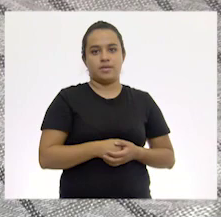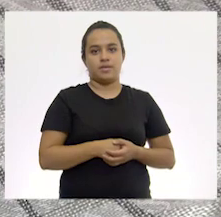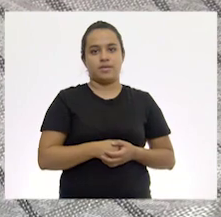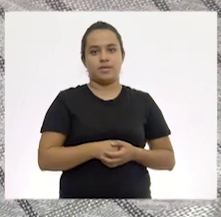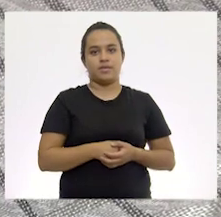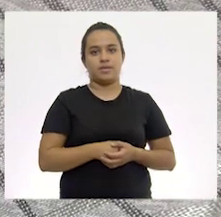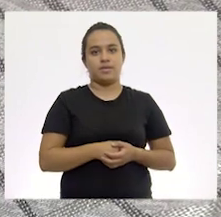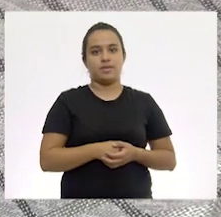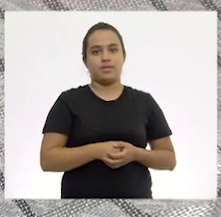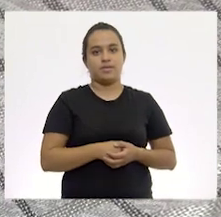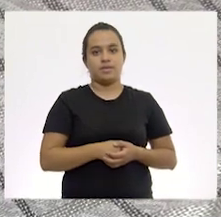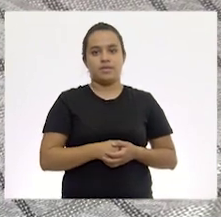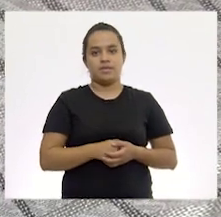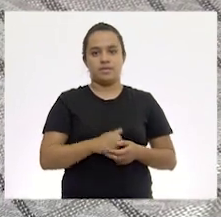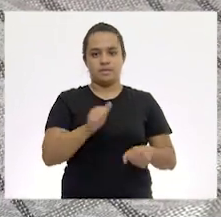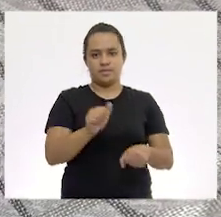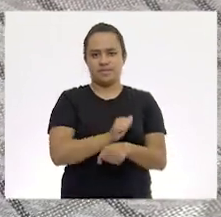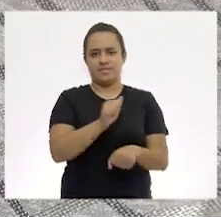un coche,